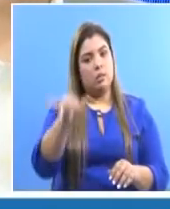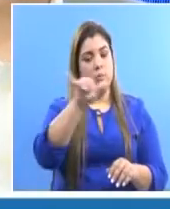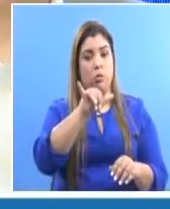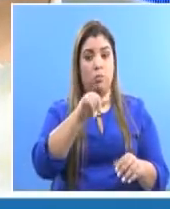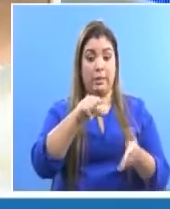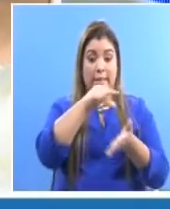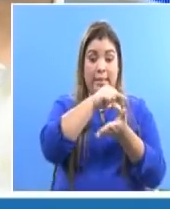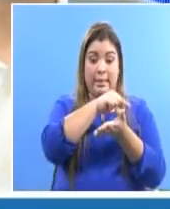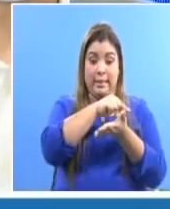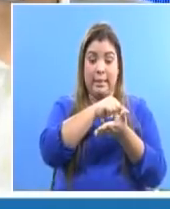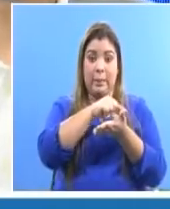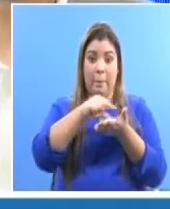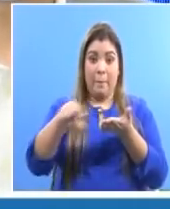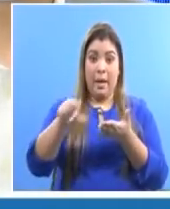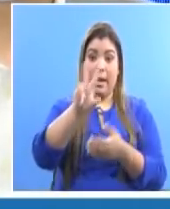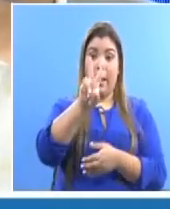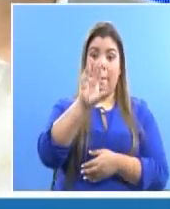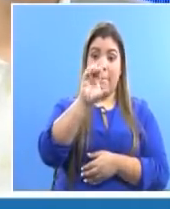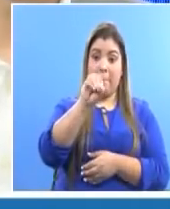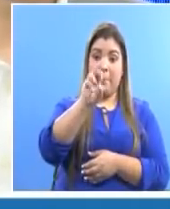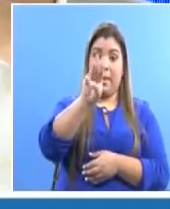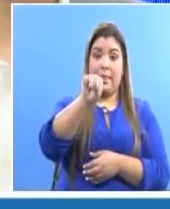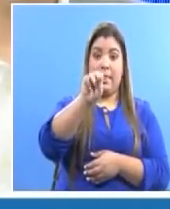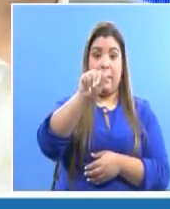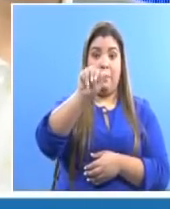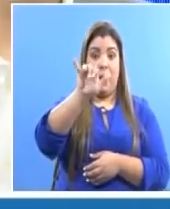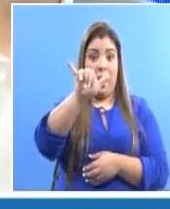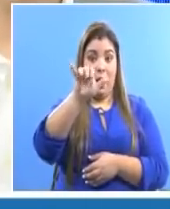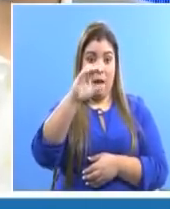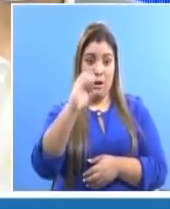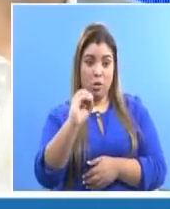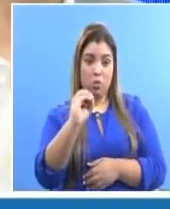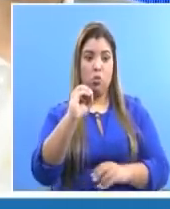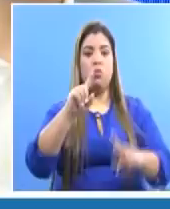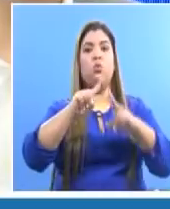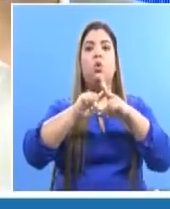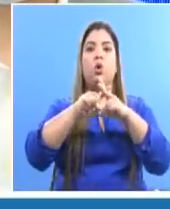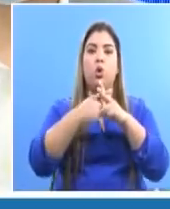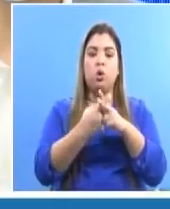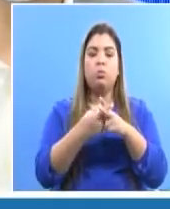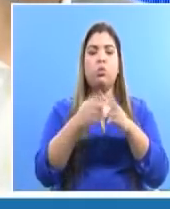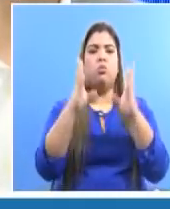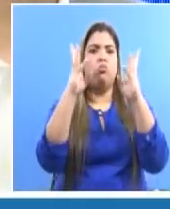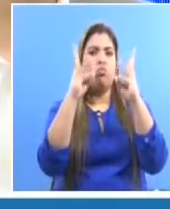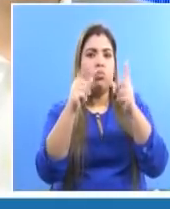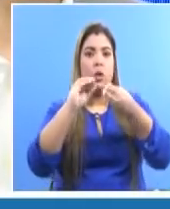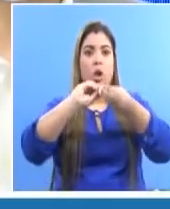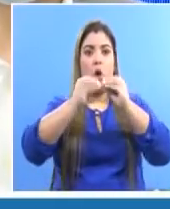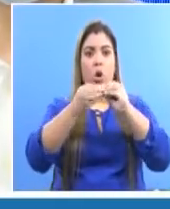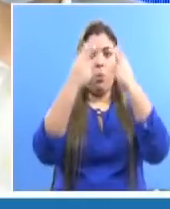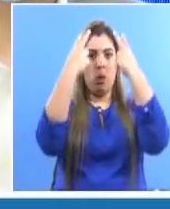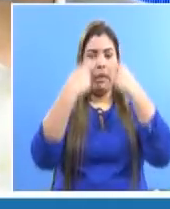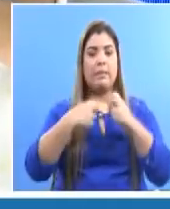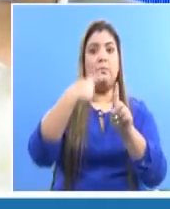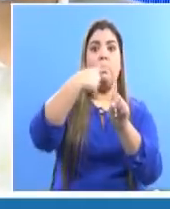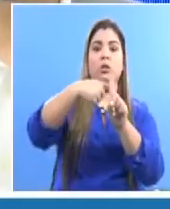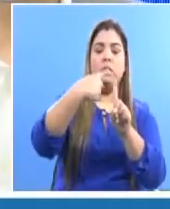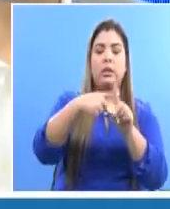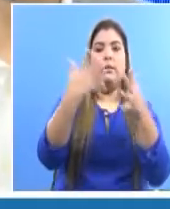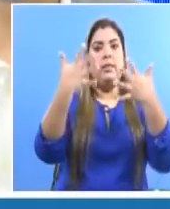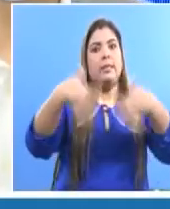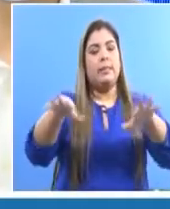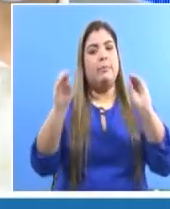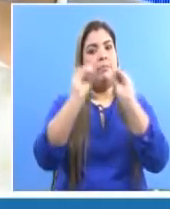de la semana del 20 de mayo se ha venido observando un número de muestras positivas reportadas